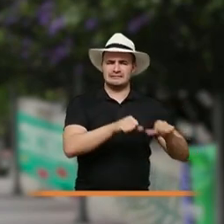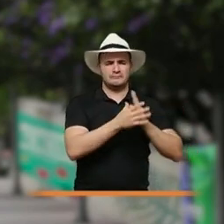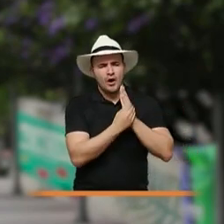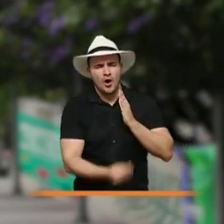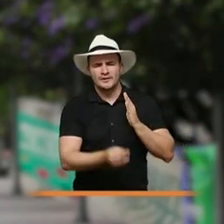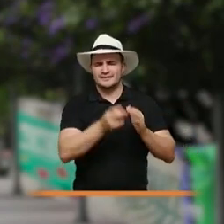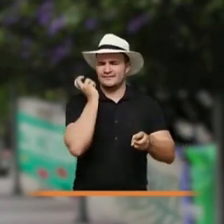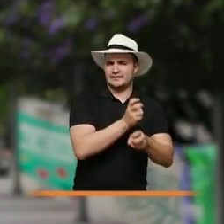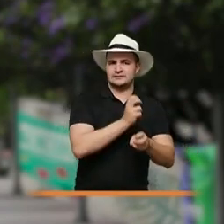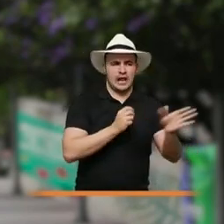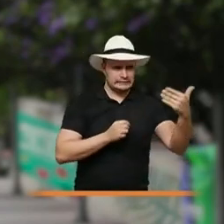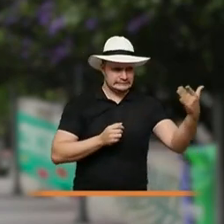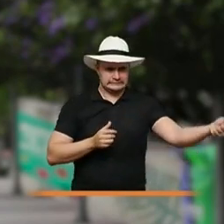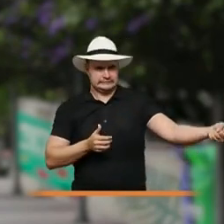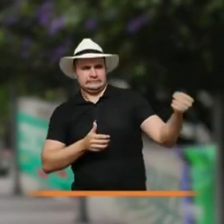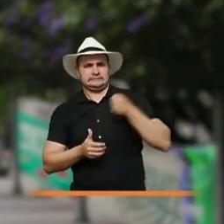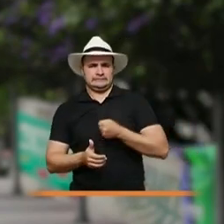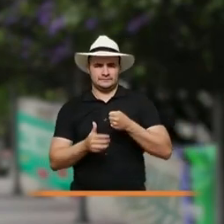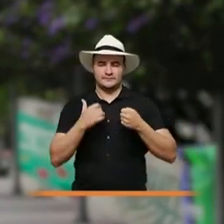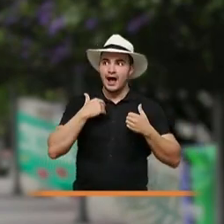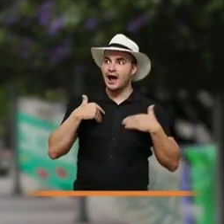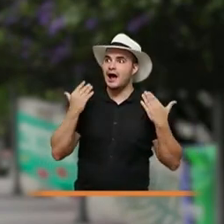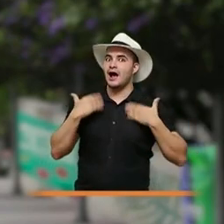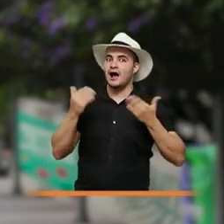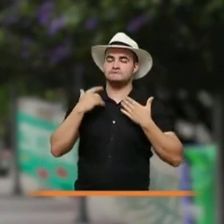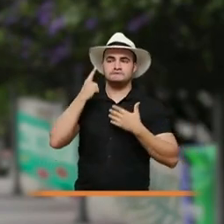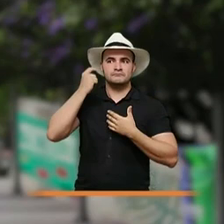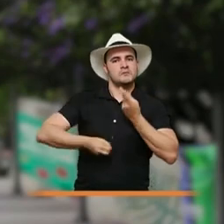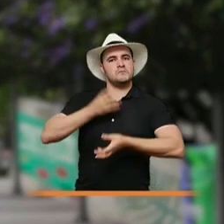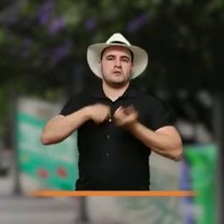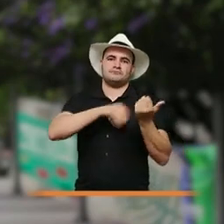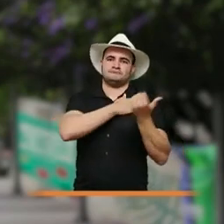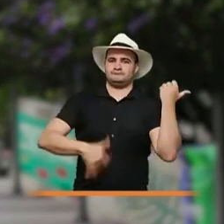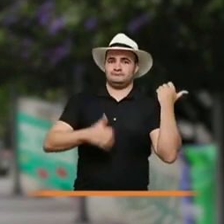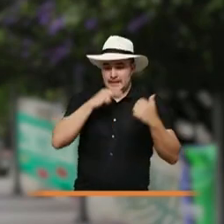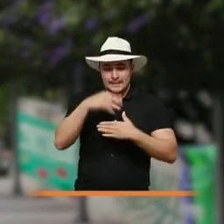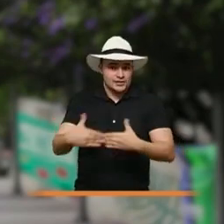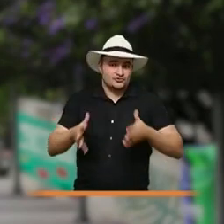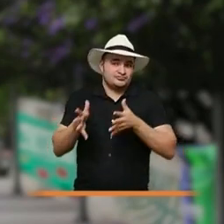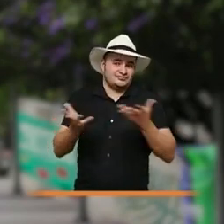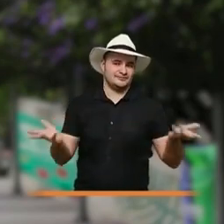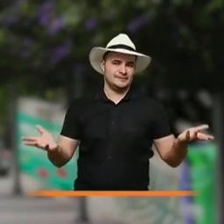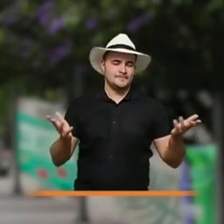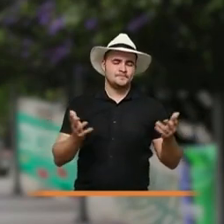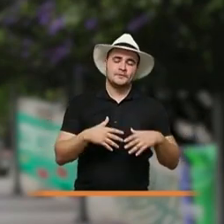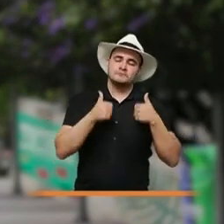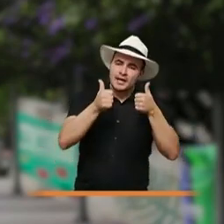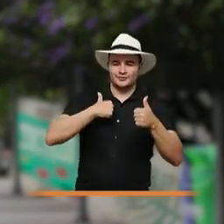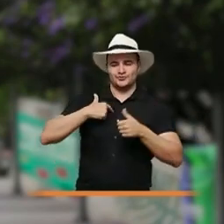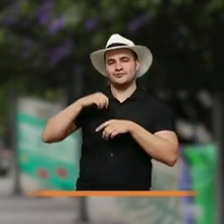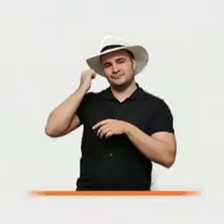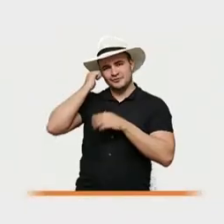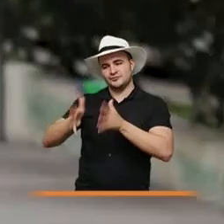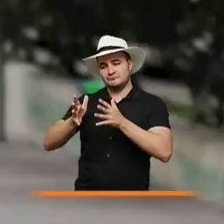armado es como un escape hacia sueños que otras personas en este caso los niños quien en realidad entonces a un parte de enseñar